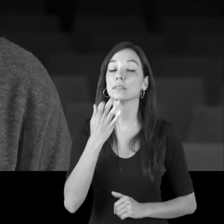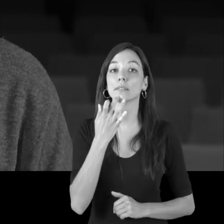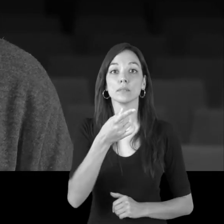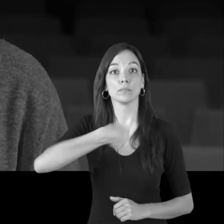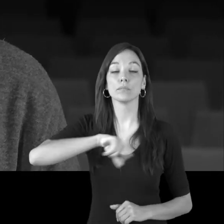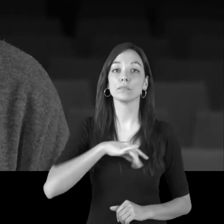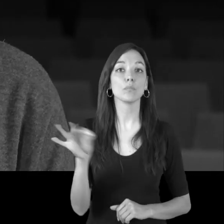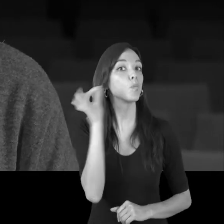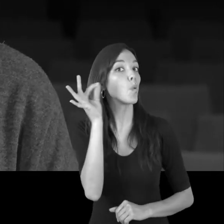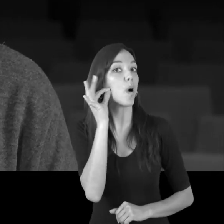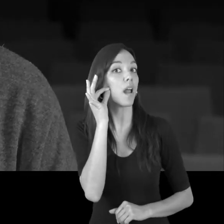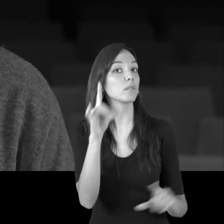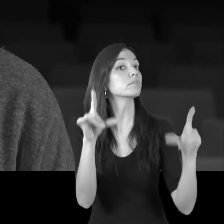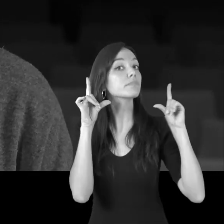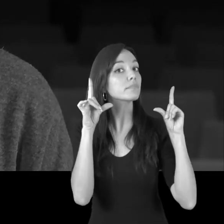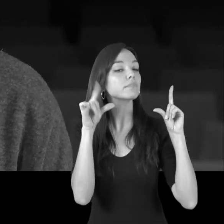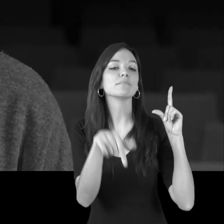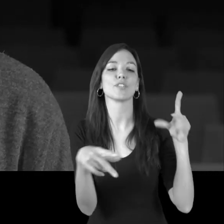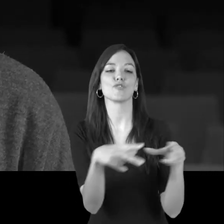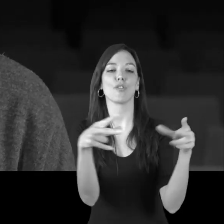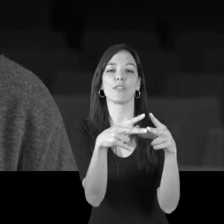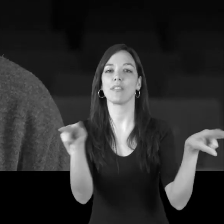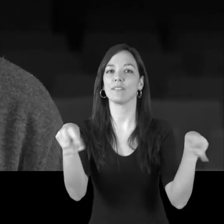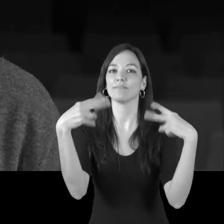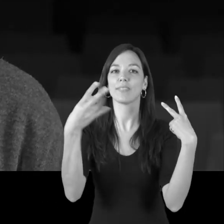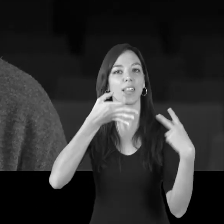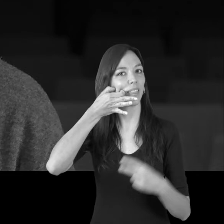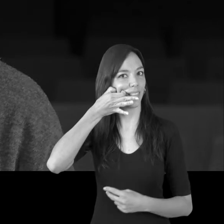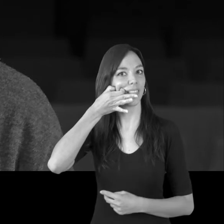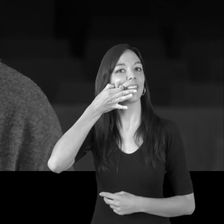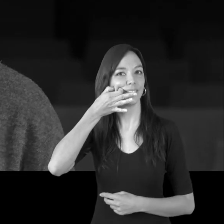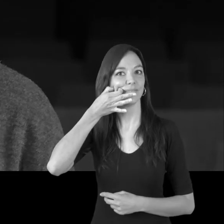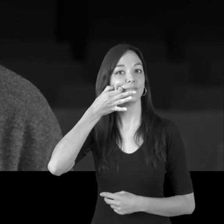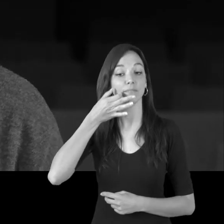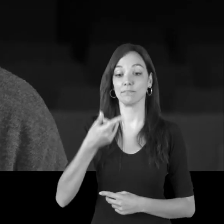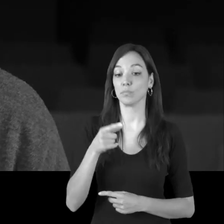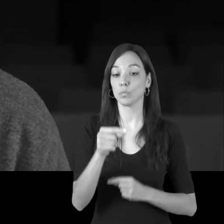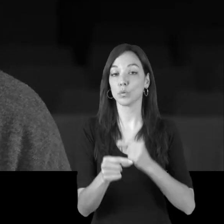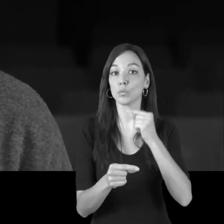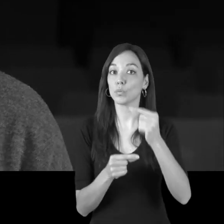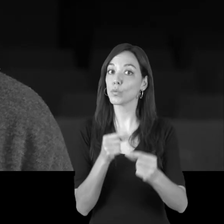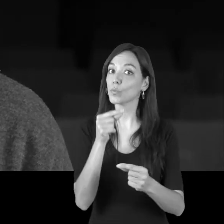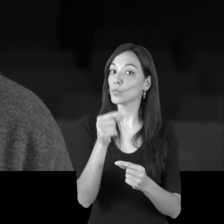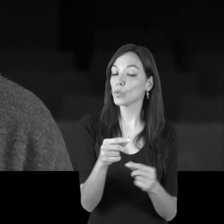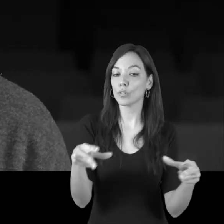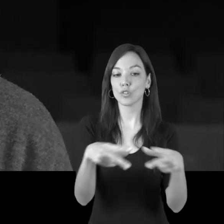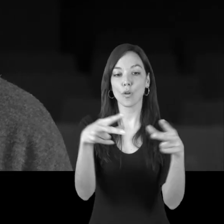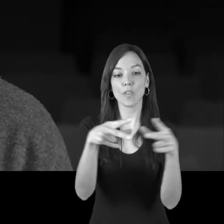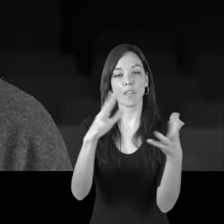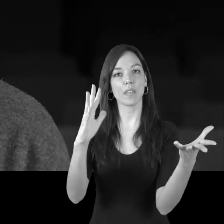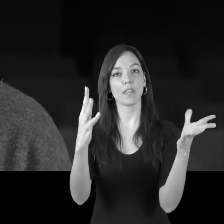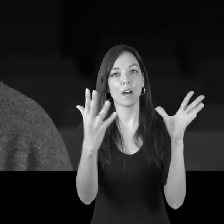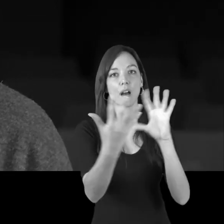Si nosotras, las mujeres, somos visibles, la sociedad nos va a ver tal y como somos, y así vamos a